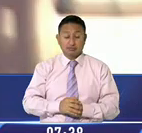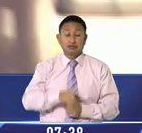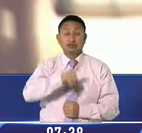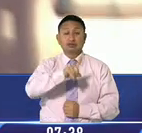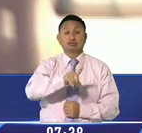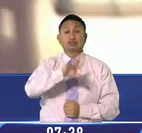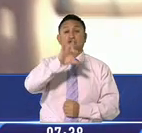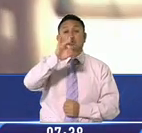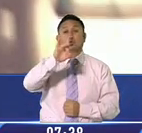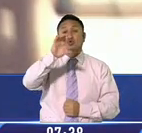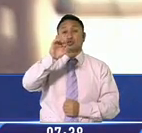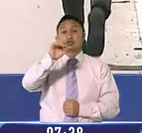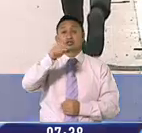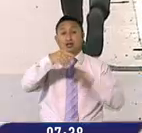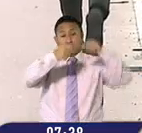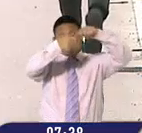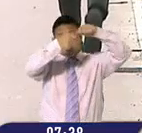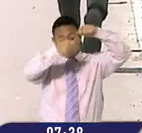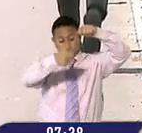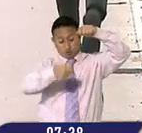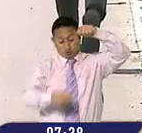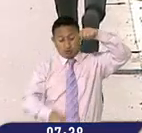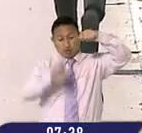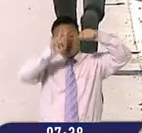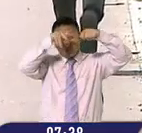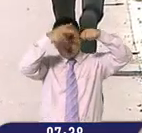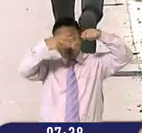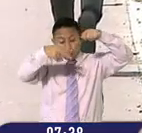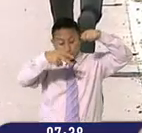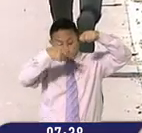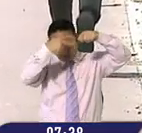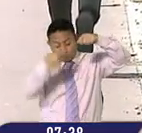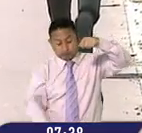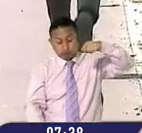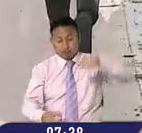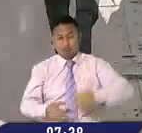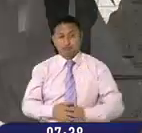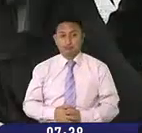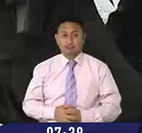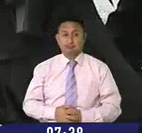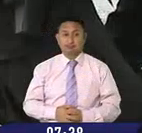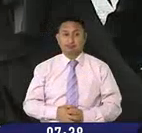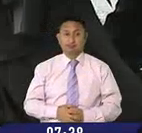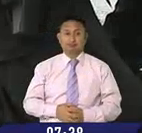metros de altura, que han terminado con líos terrenales de decenas de suicidas.